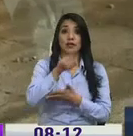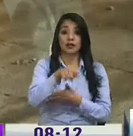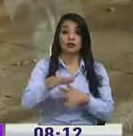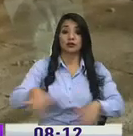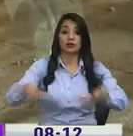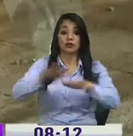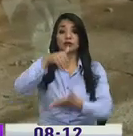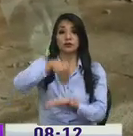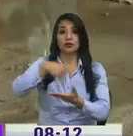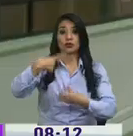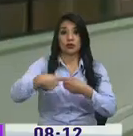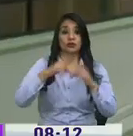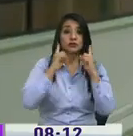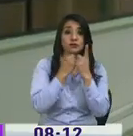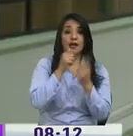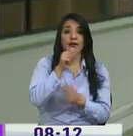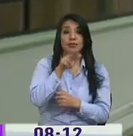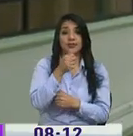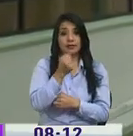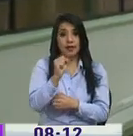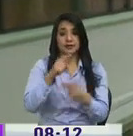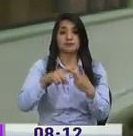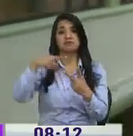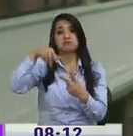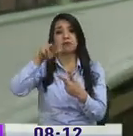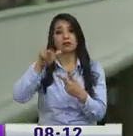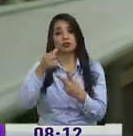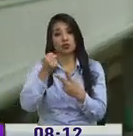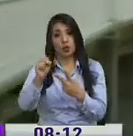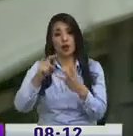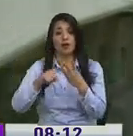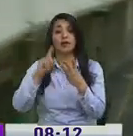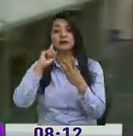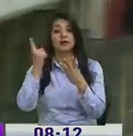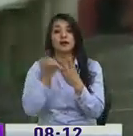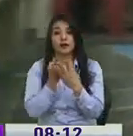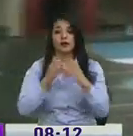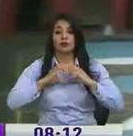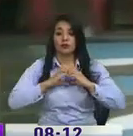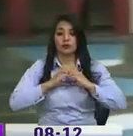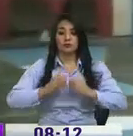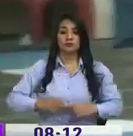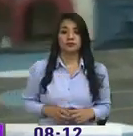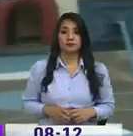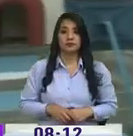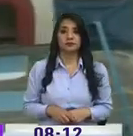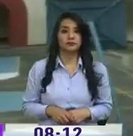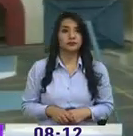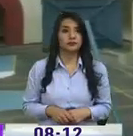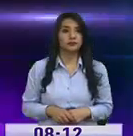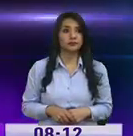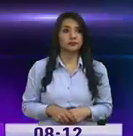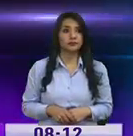colonial, como San Andrés, San Pedro Pascual y Sagrados Corazones. Informó Sofía Vintimilla.